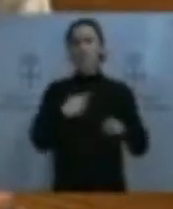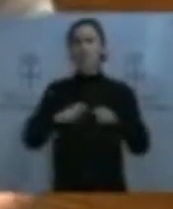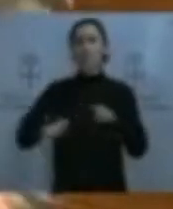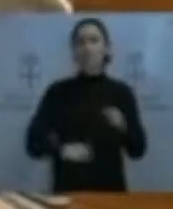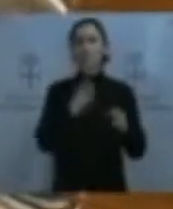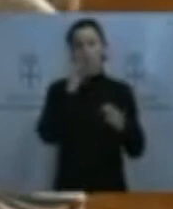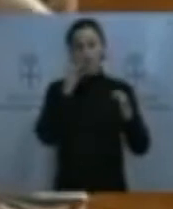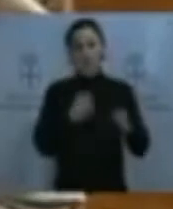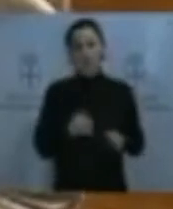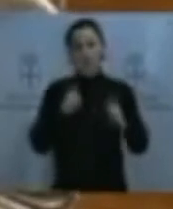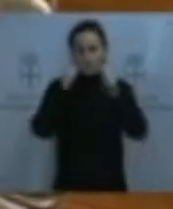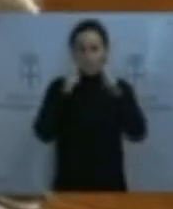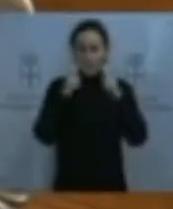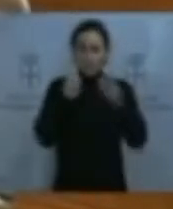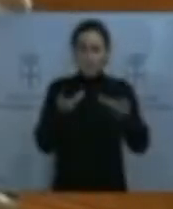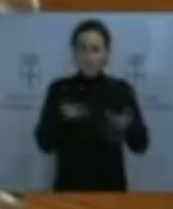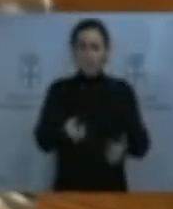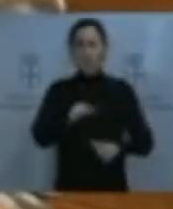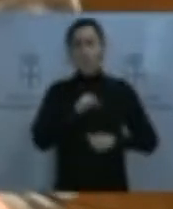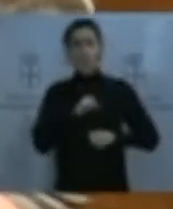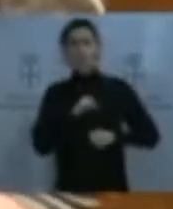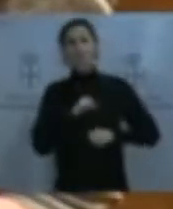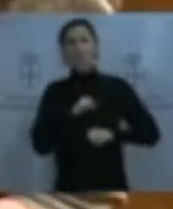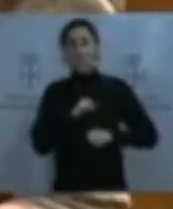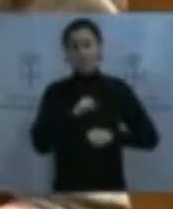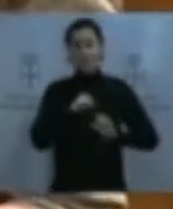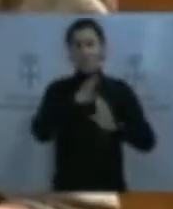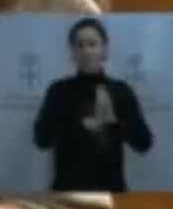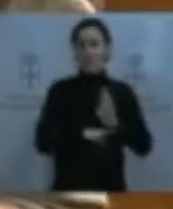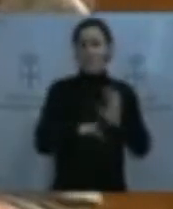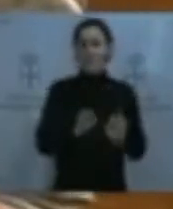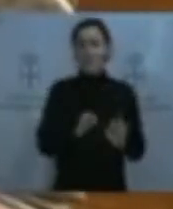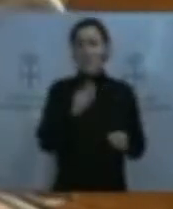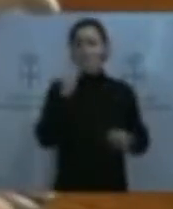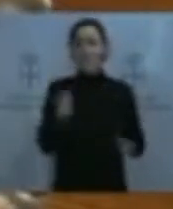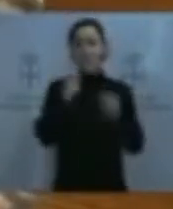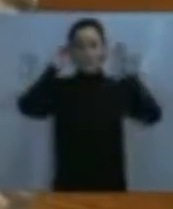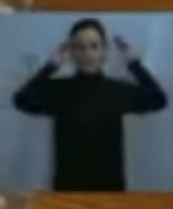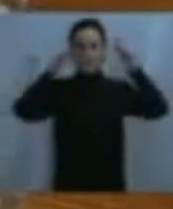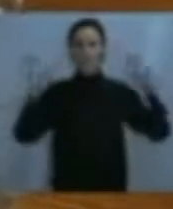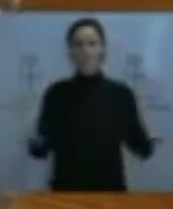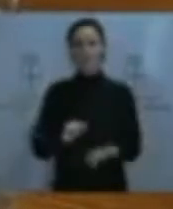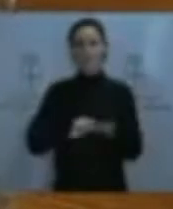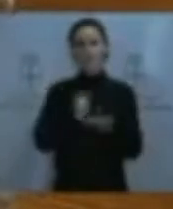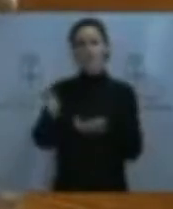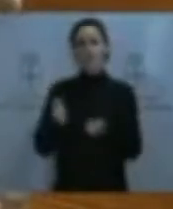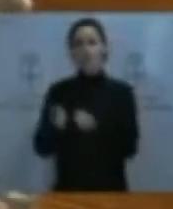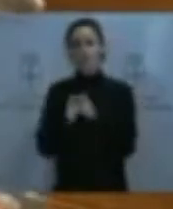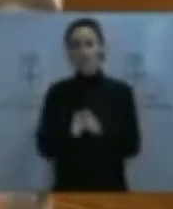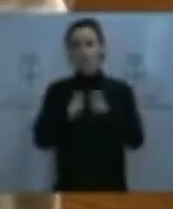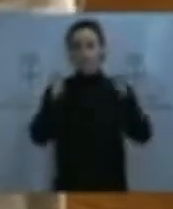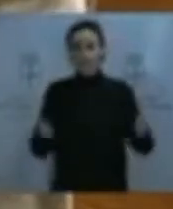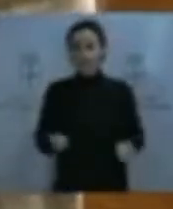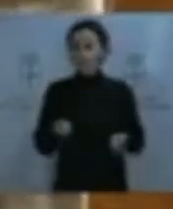de destinar sus esfuerzos el Servicio Público de Empleo, las medidas conducentes a la mejora de la formación, el fomento de contrataciones, las cifras